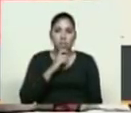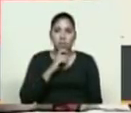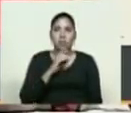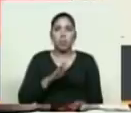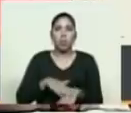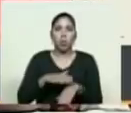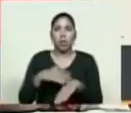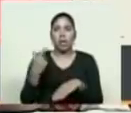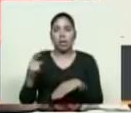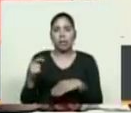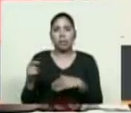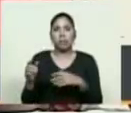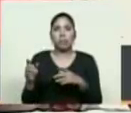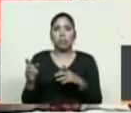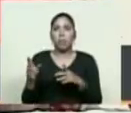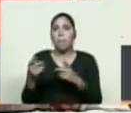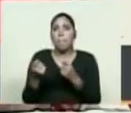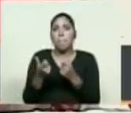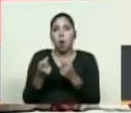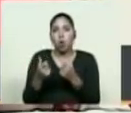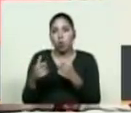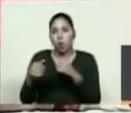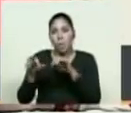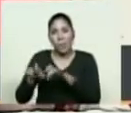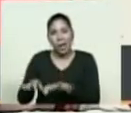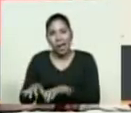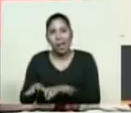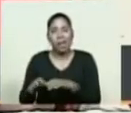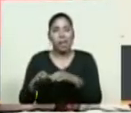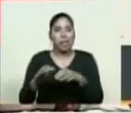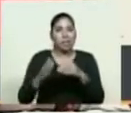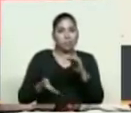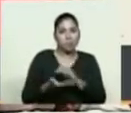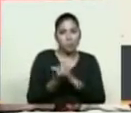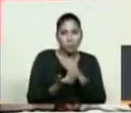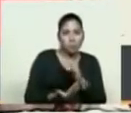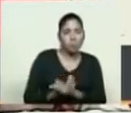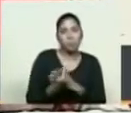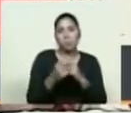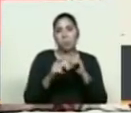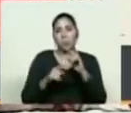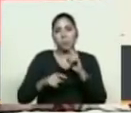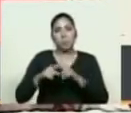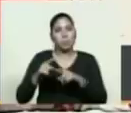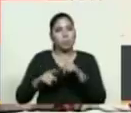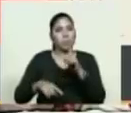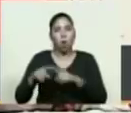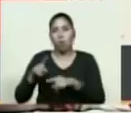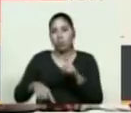el número de equipos de manera de hacer más cortas las colas de los compañeros y las compañeras